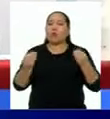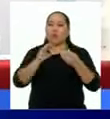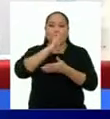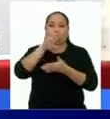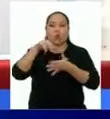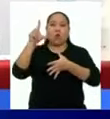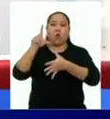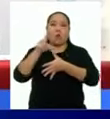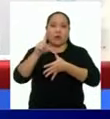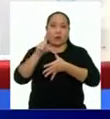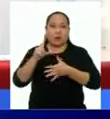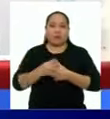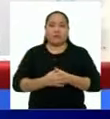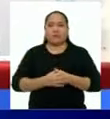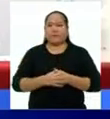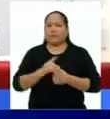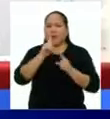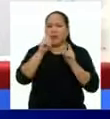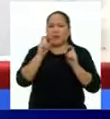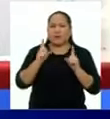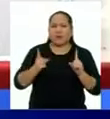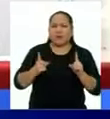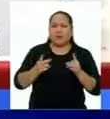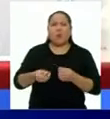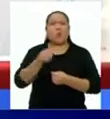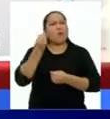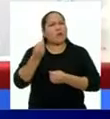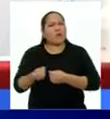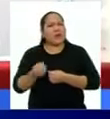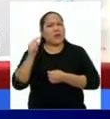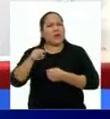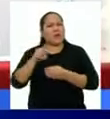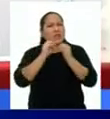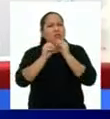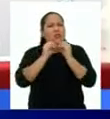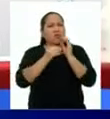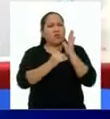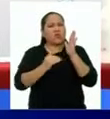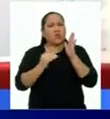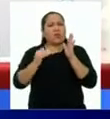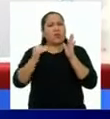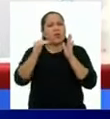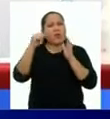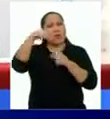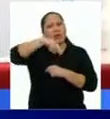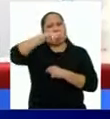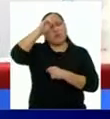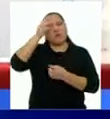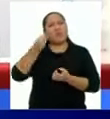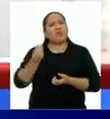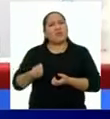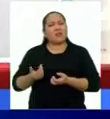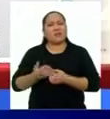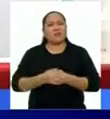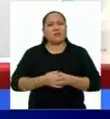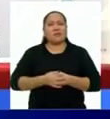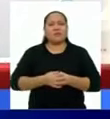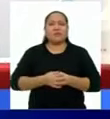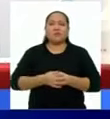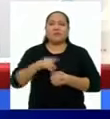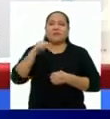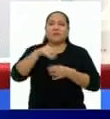Latina. La pregunta es, ¿por qué esta recuperación rápida en el caso peruano?